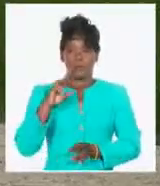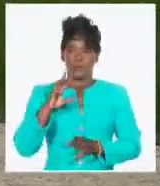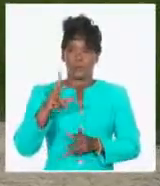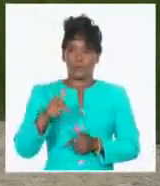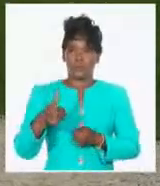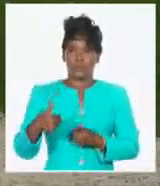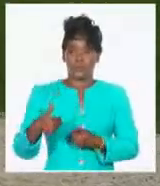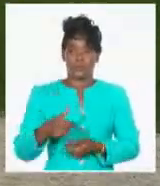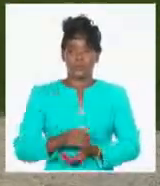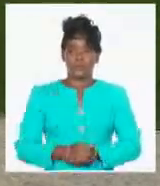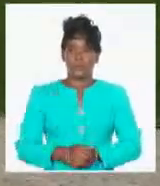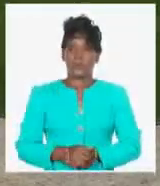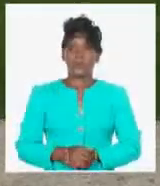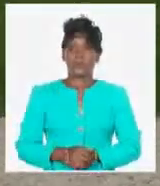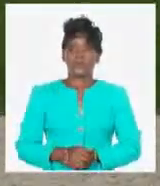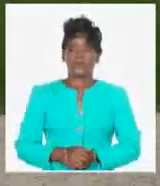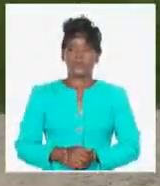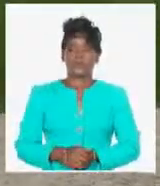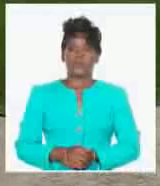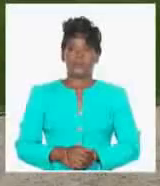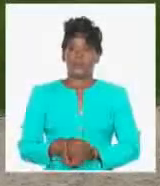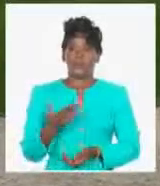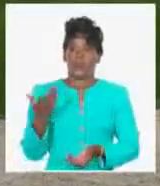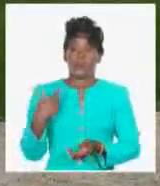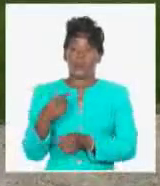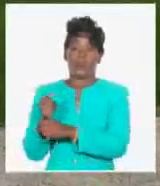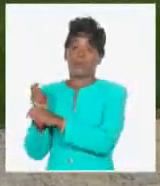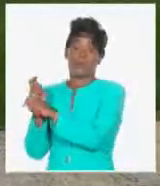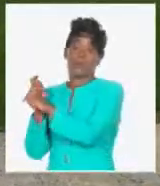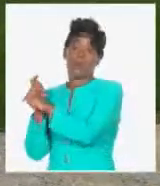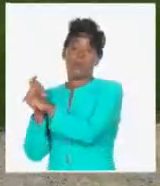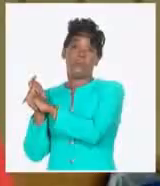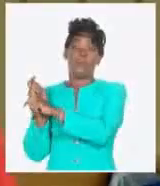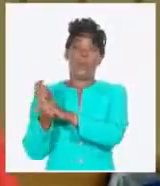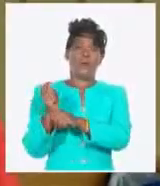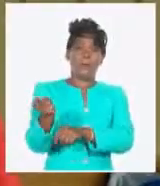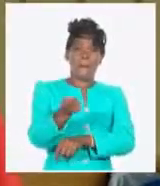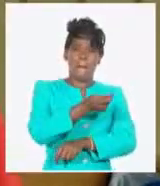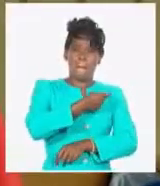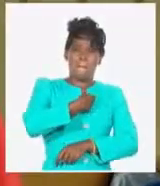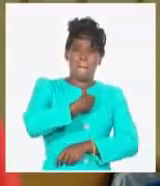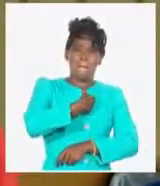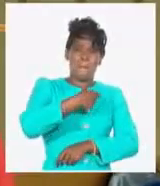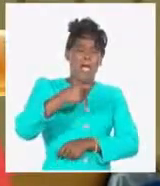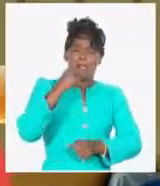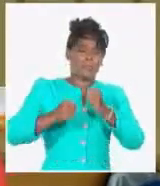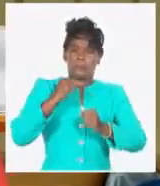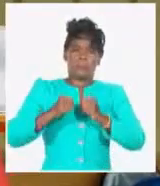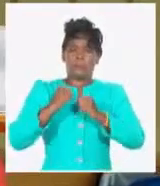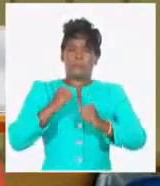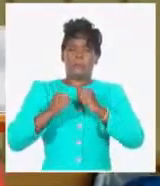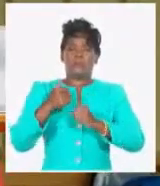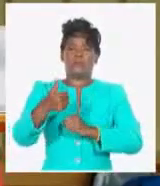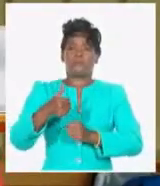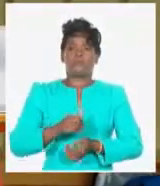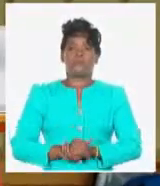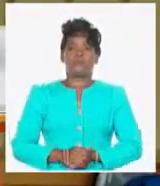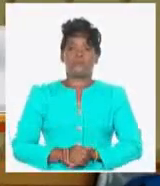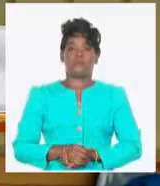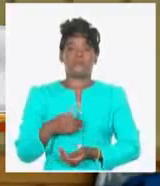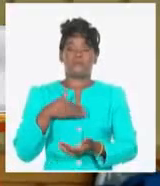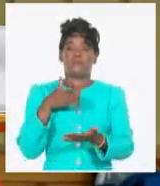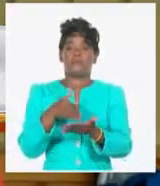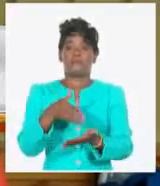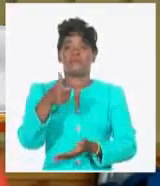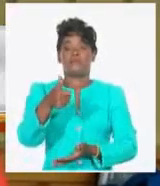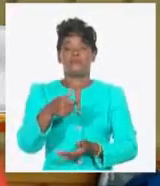fui a golpear la bola para donde sea y correr fuerte, ¿no? Yo pienso que me metí abajo en el conteo con el slide, fui por él y me lo tiró muy malo, pero